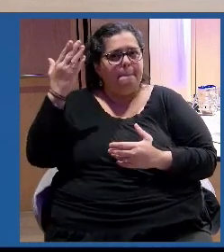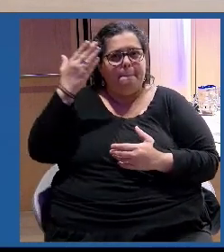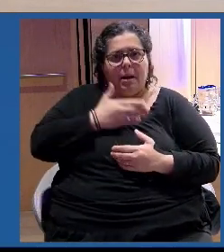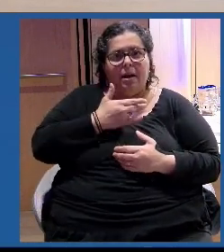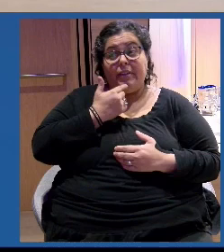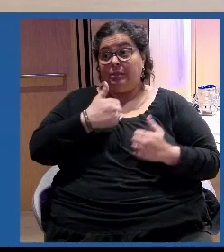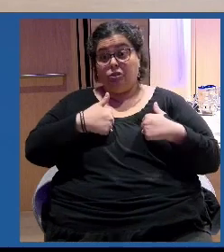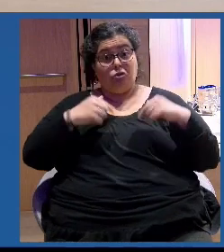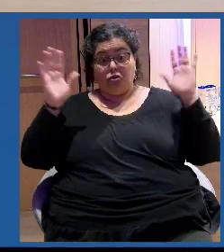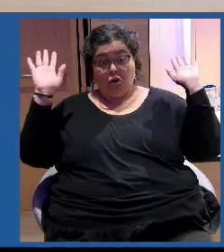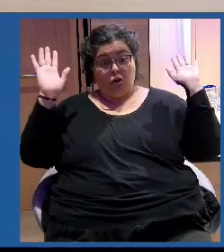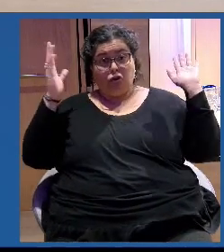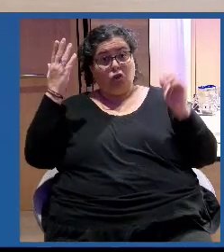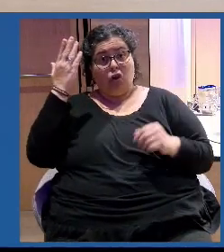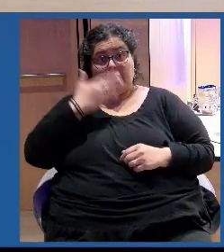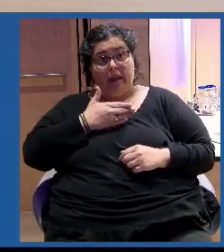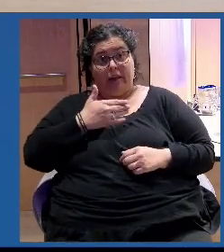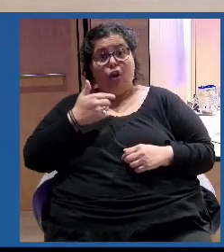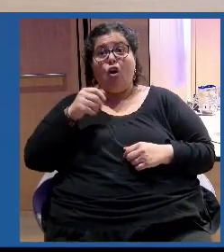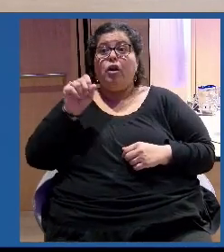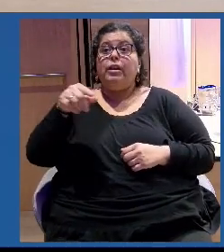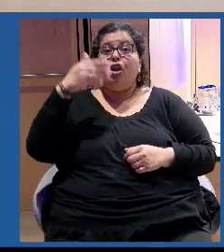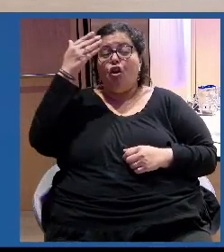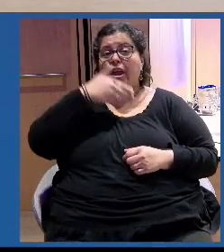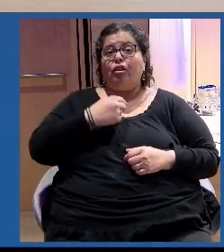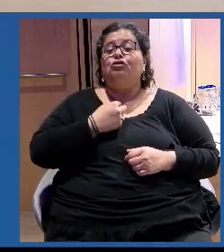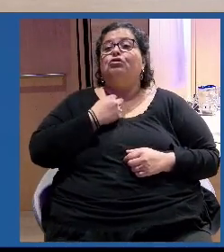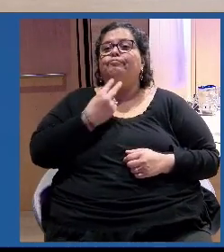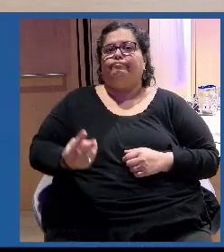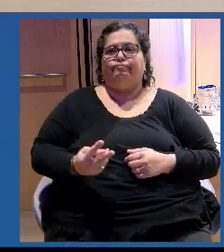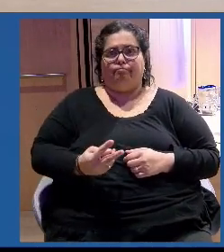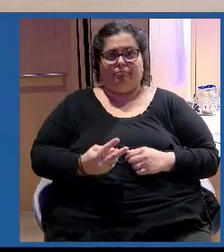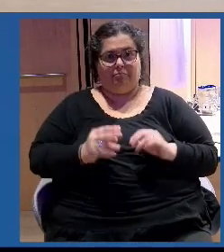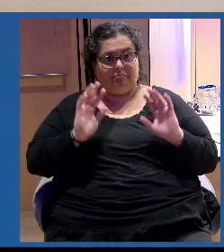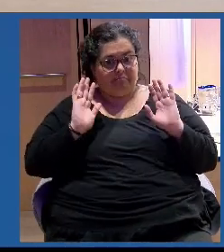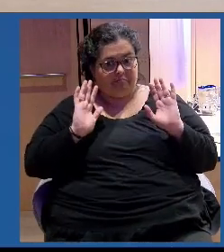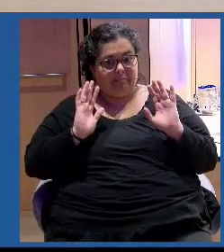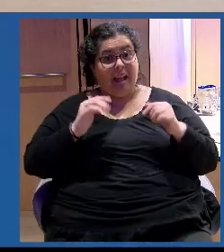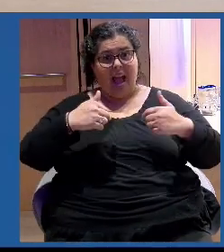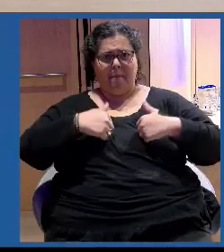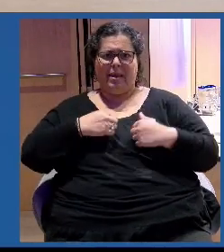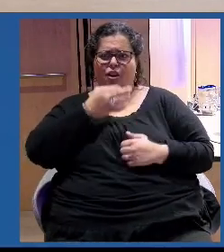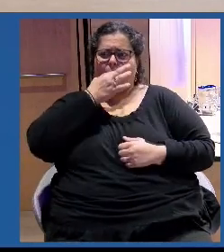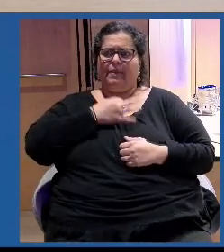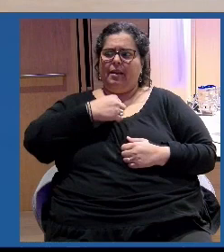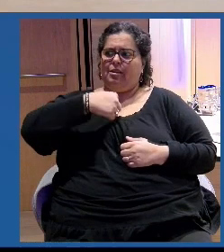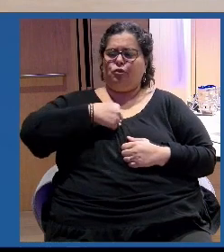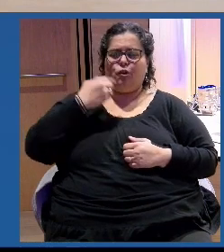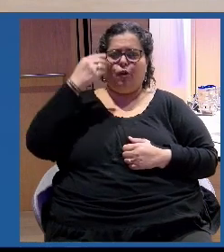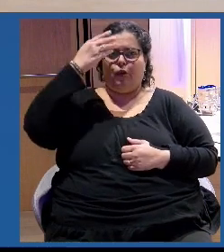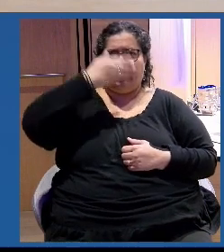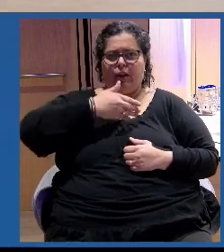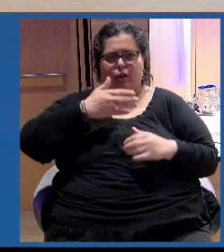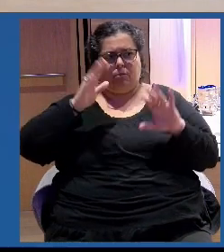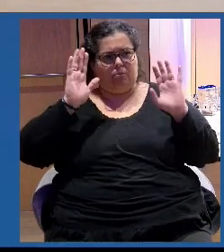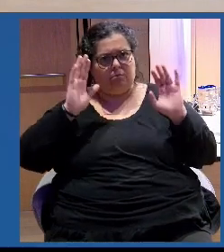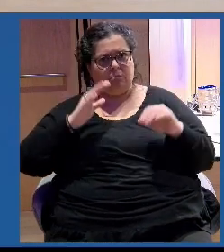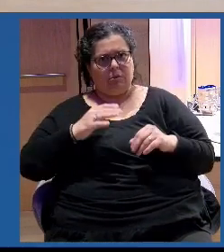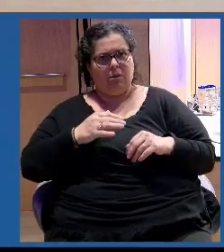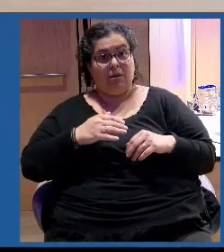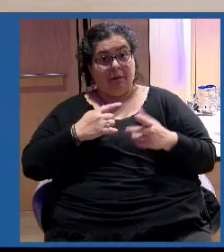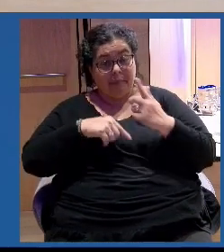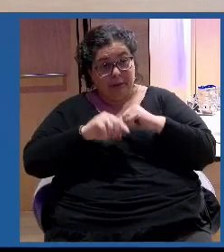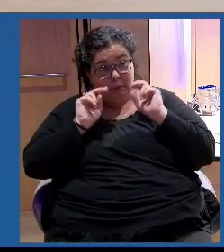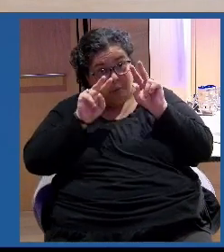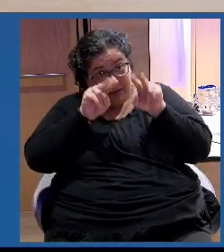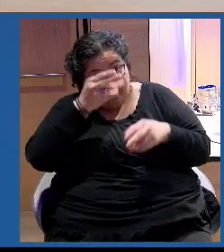soy negro y los negros son unos hijos de su madre, ¿sí? Y a mí no me diga que soy negro y son